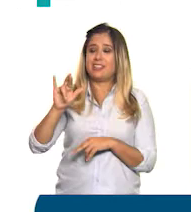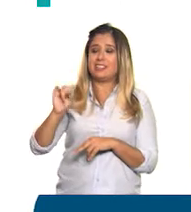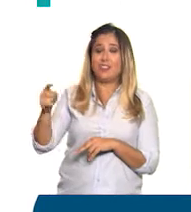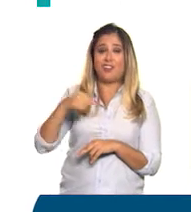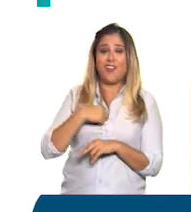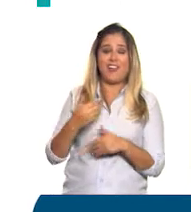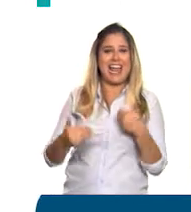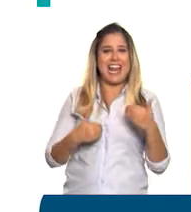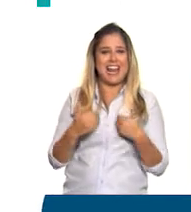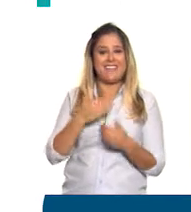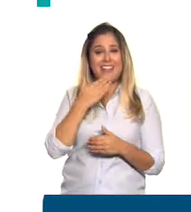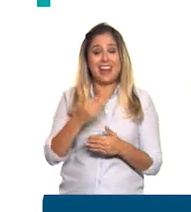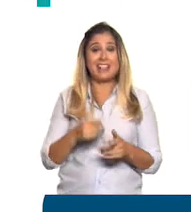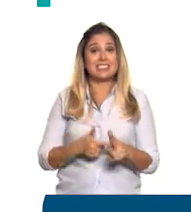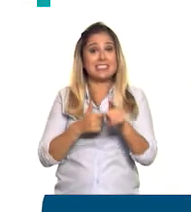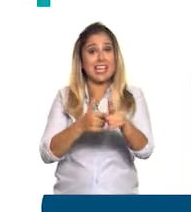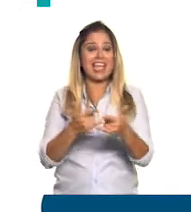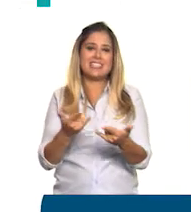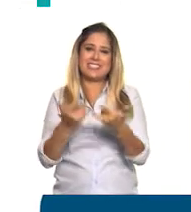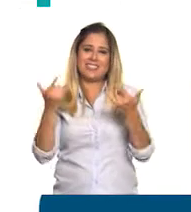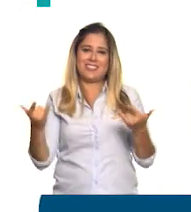historia.